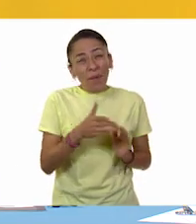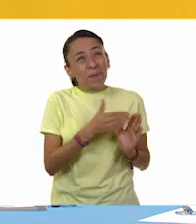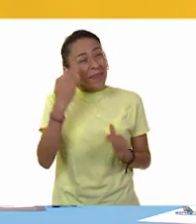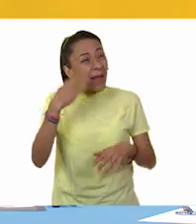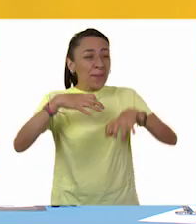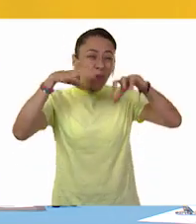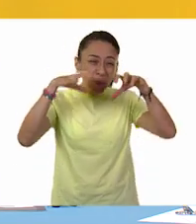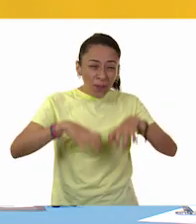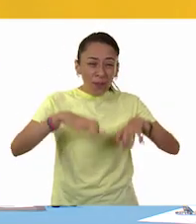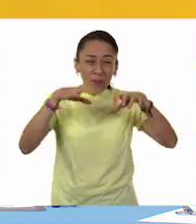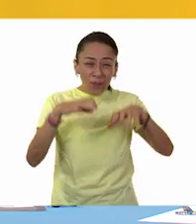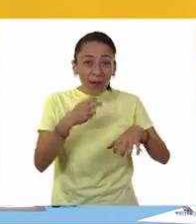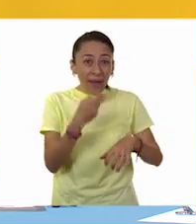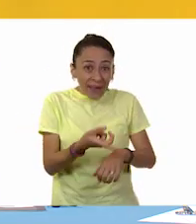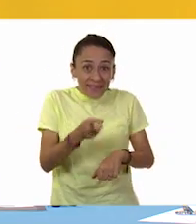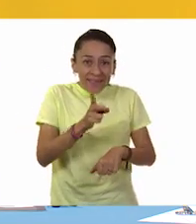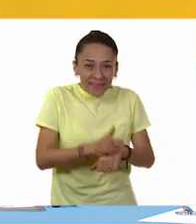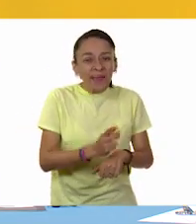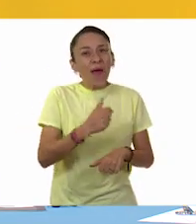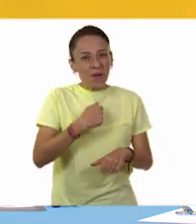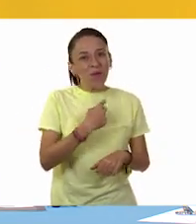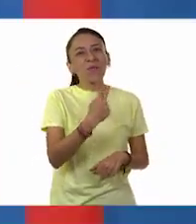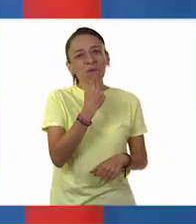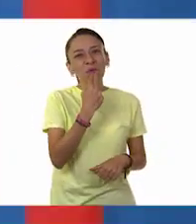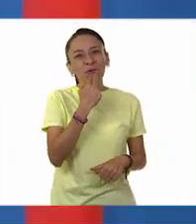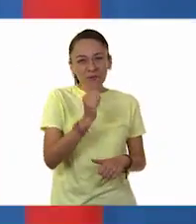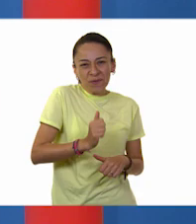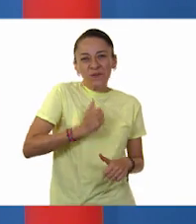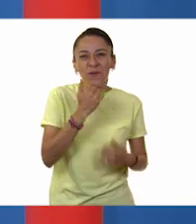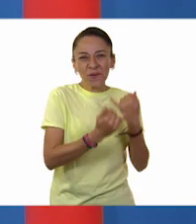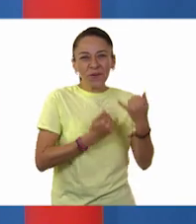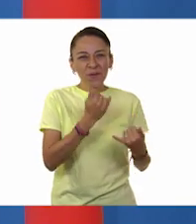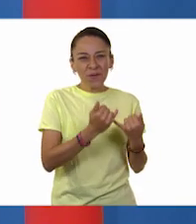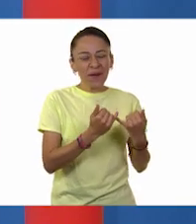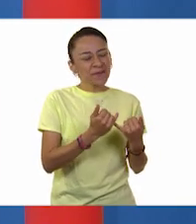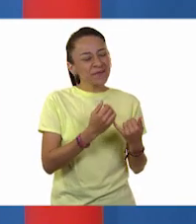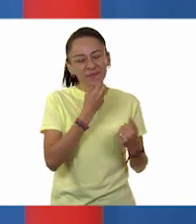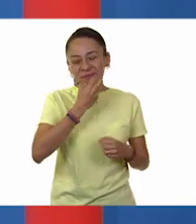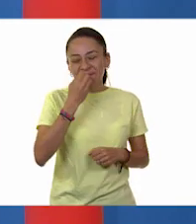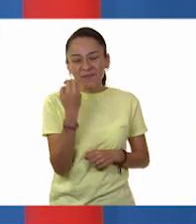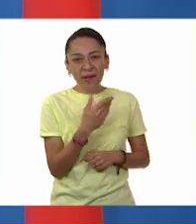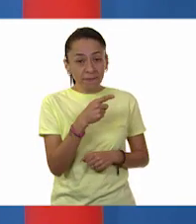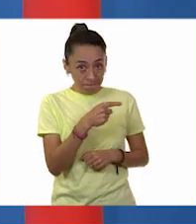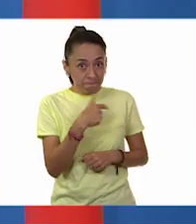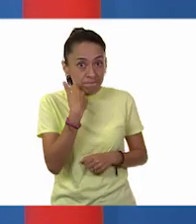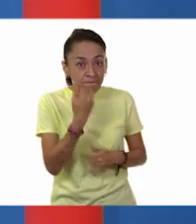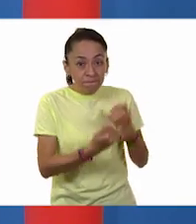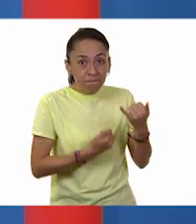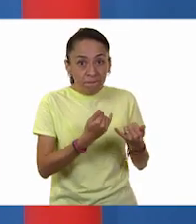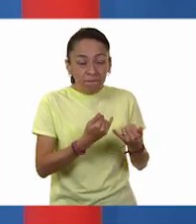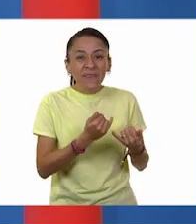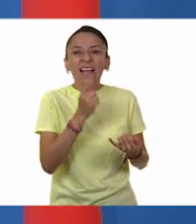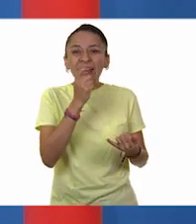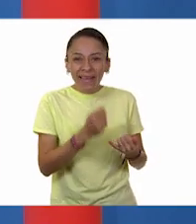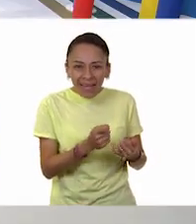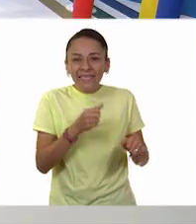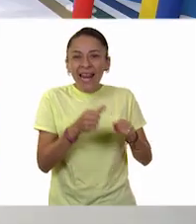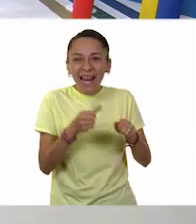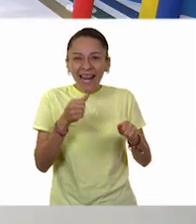a jugar con una sopa de letras? Claro que sí, maestra. Pero, ¿qué vamos a encontrar en la sopa de